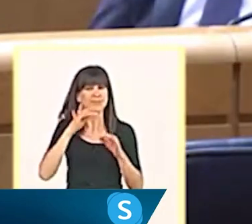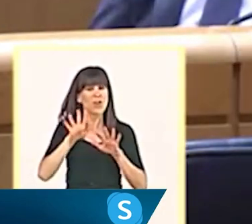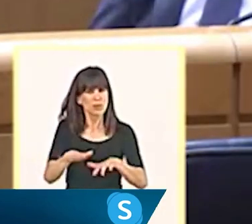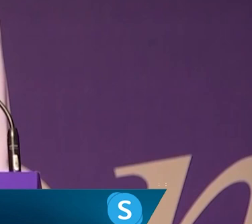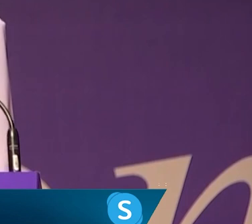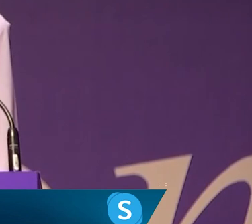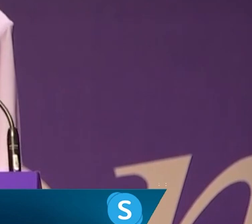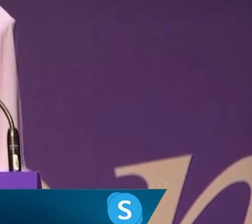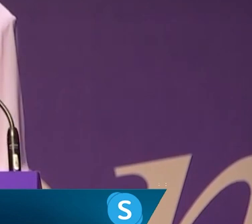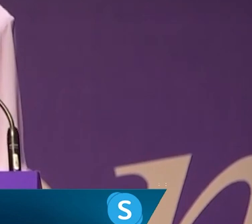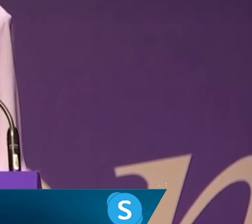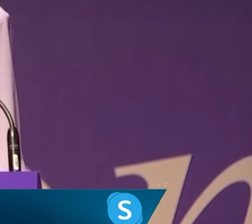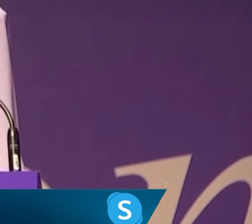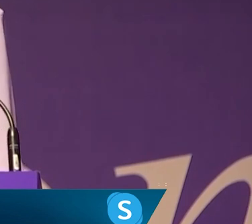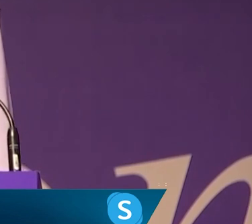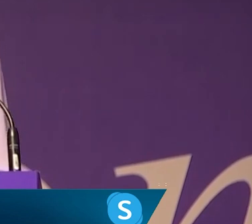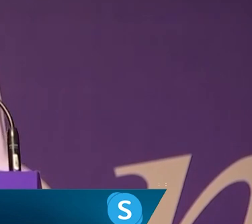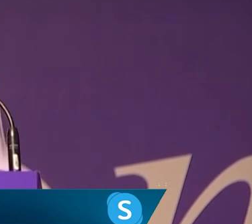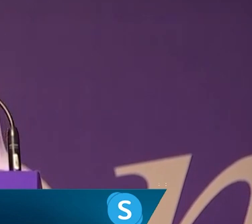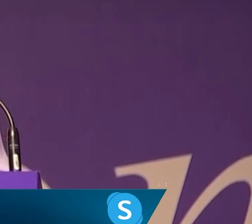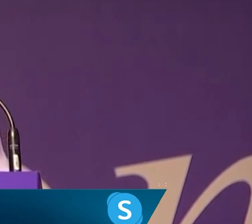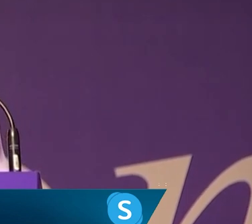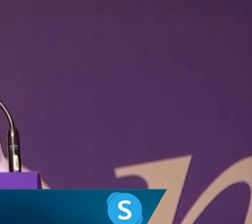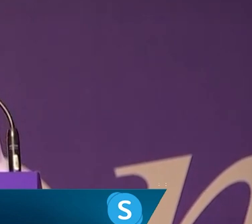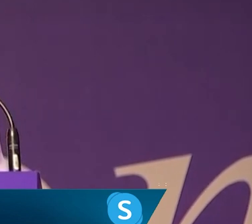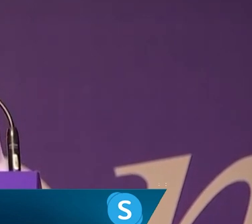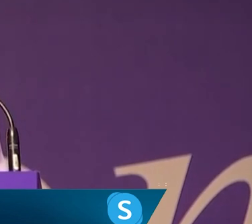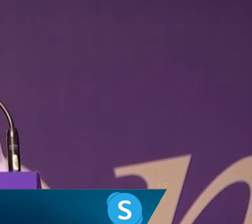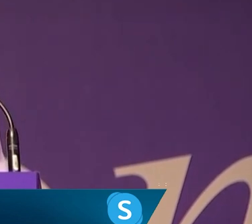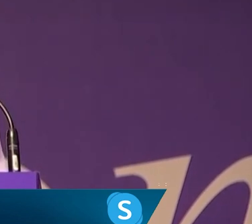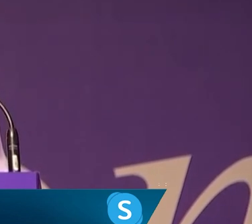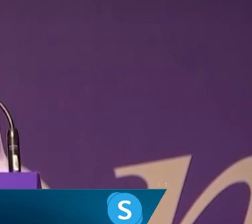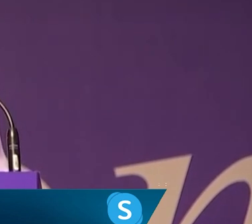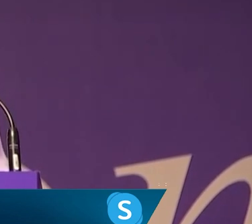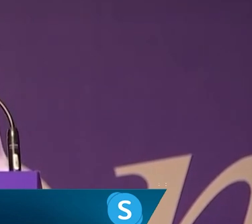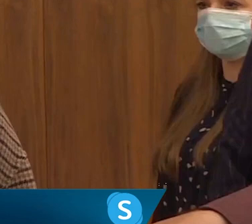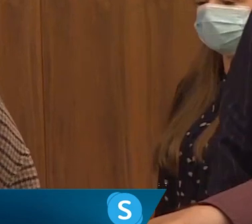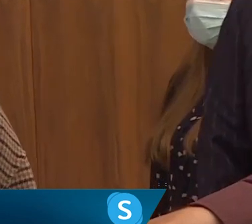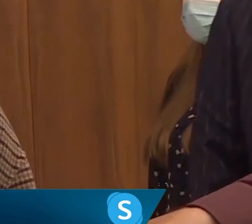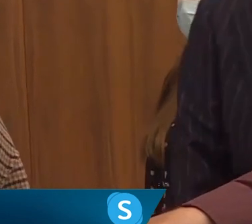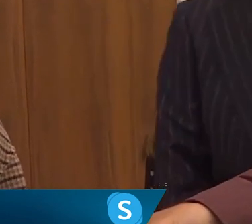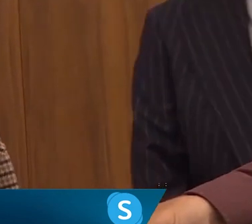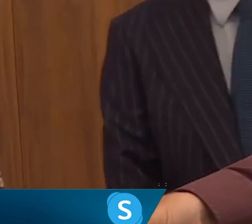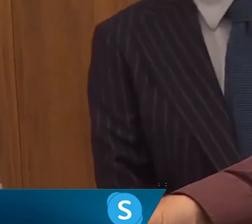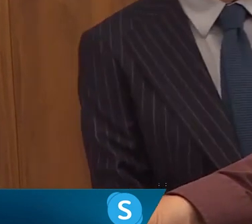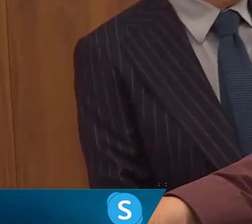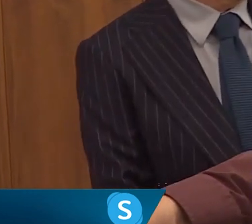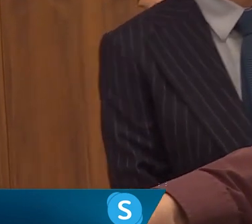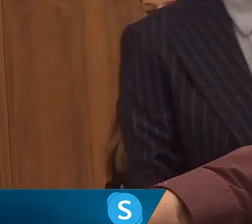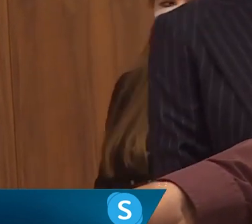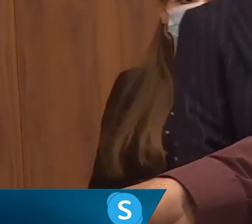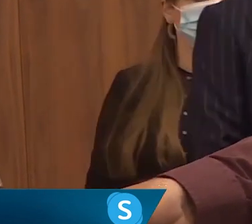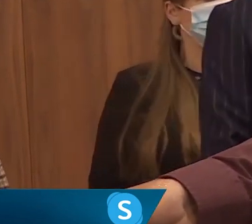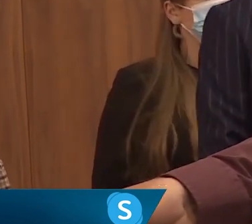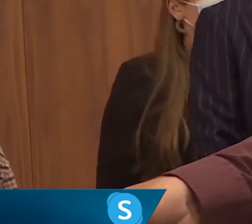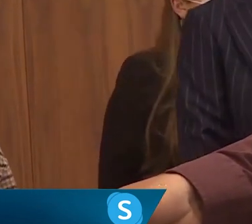hay muchos padres que están sufriendo mucho y sobre todo, insisto, muchos menores. Y esto, si realmente viviéramos en un país serio, debería